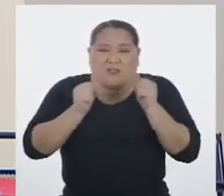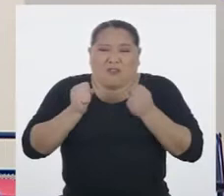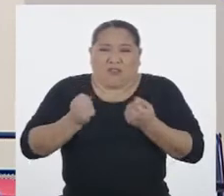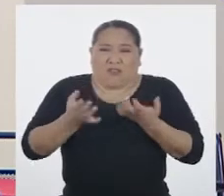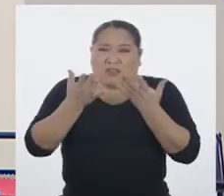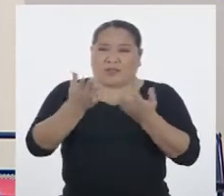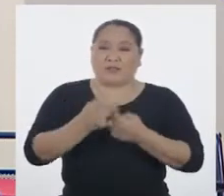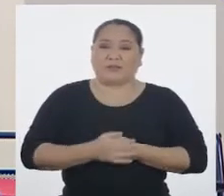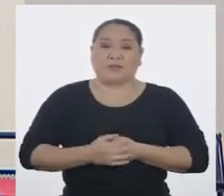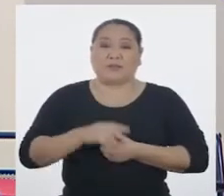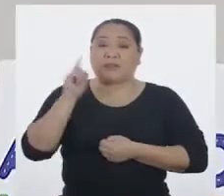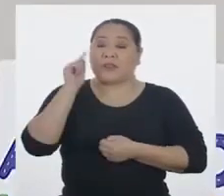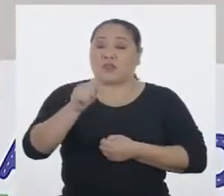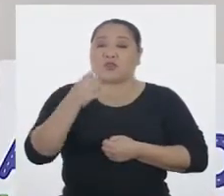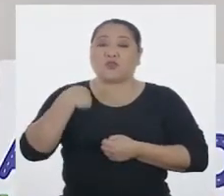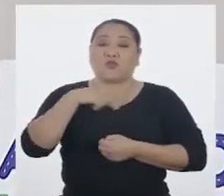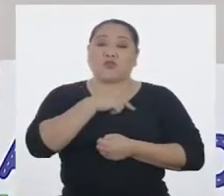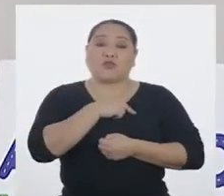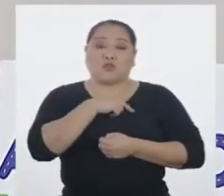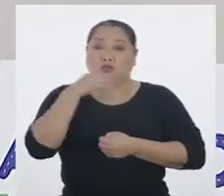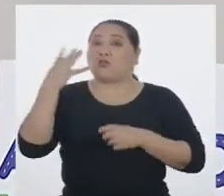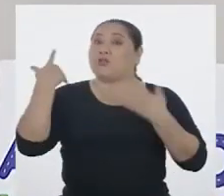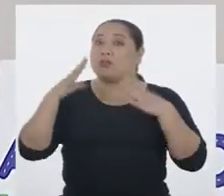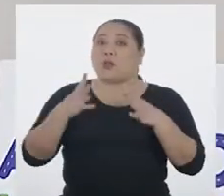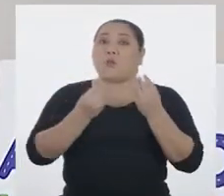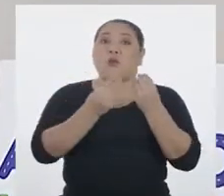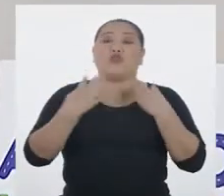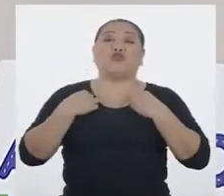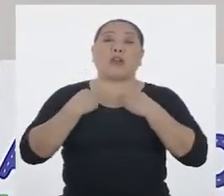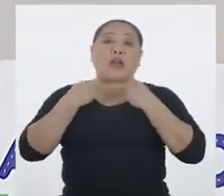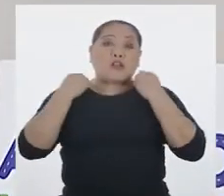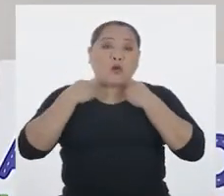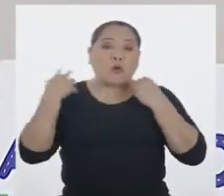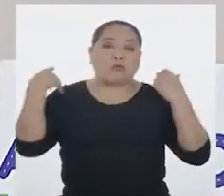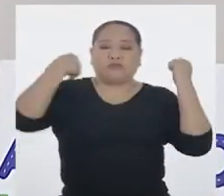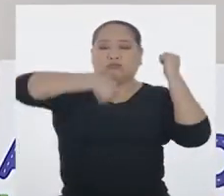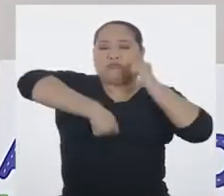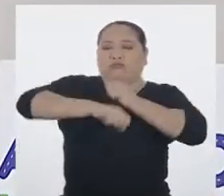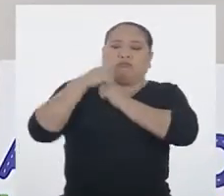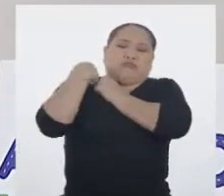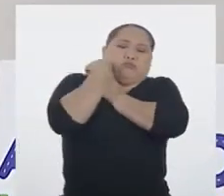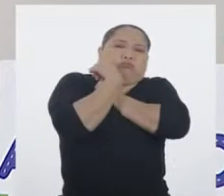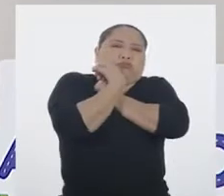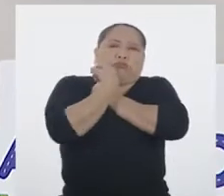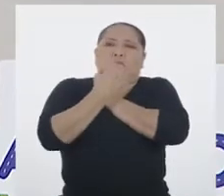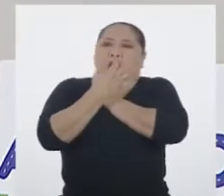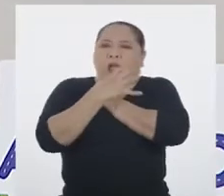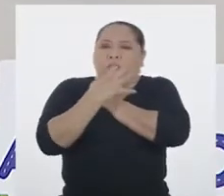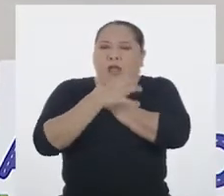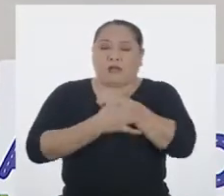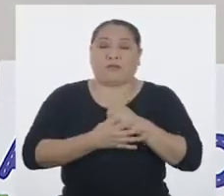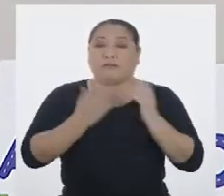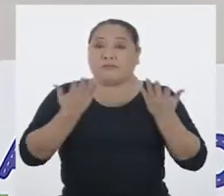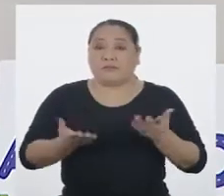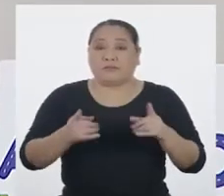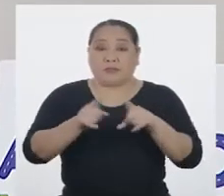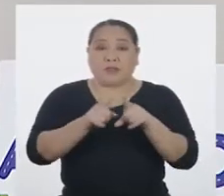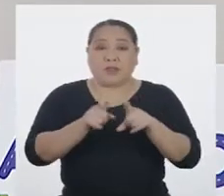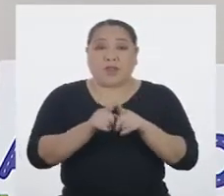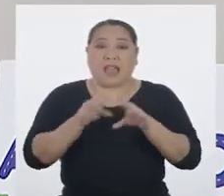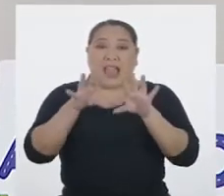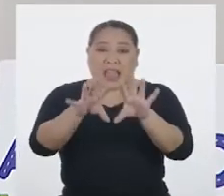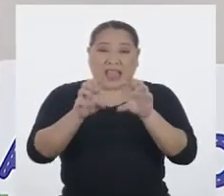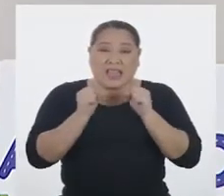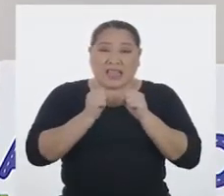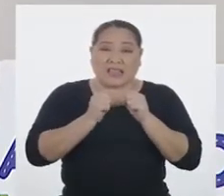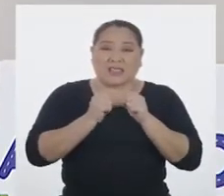frío intenso ocasiona. Y eso que nosotros tenemos mucha ropa y mantas con las cuales podemos abrigarnos. Además,